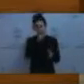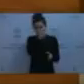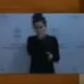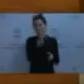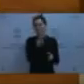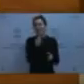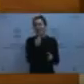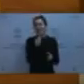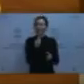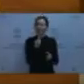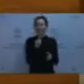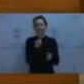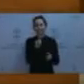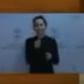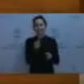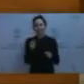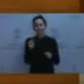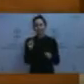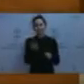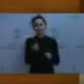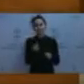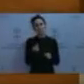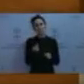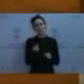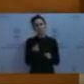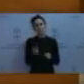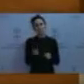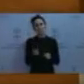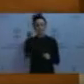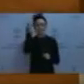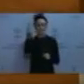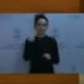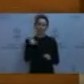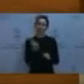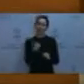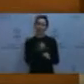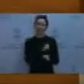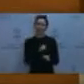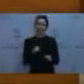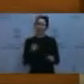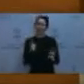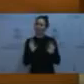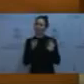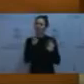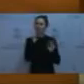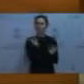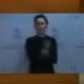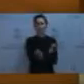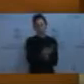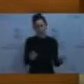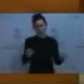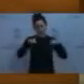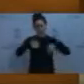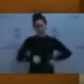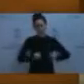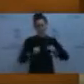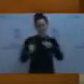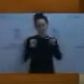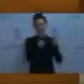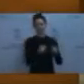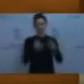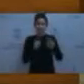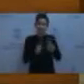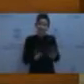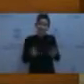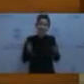cosas más elevadas de tono que yo voy a tratar de omitir y de obviar en este debate parlamentario. Pero claro,